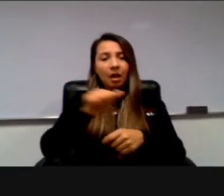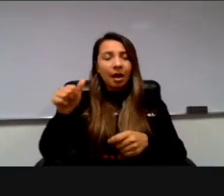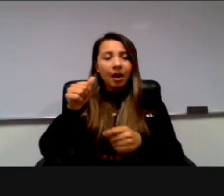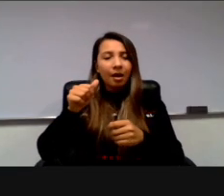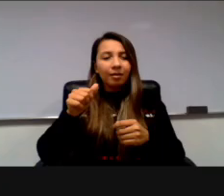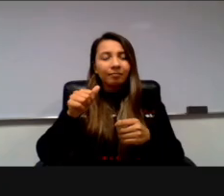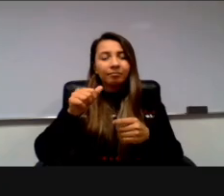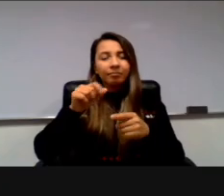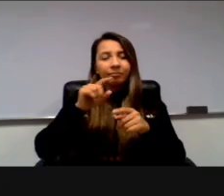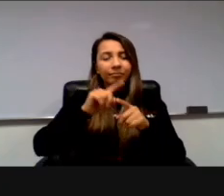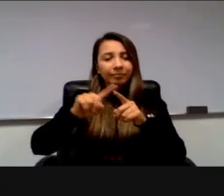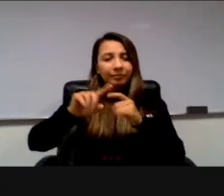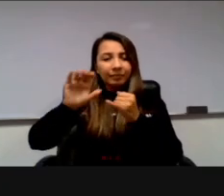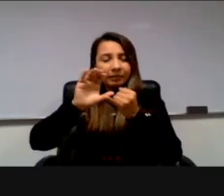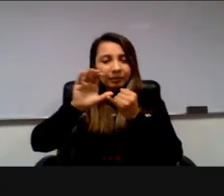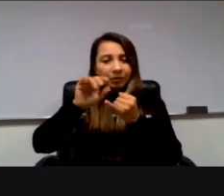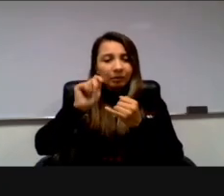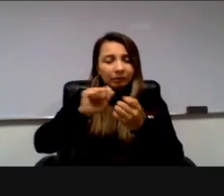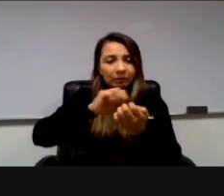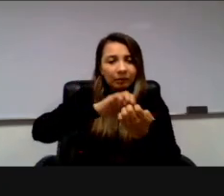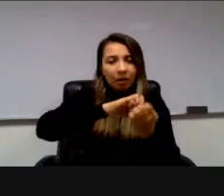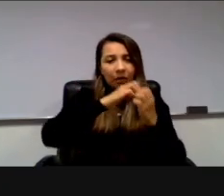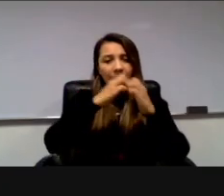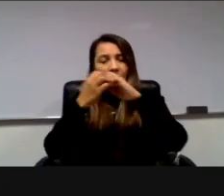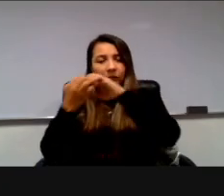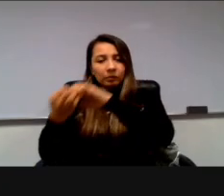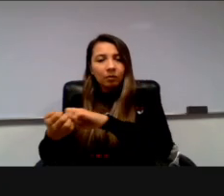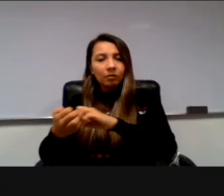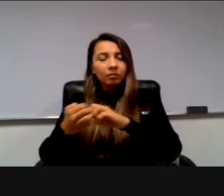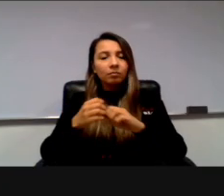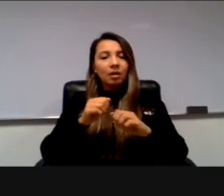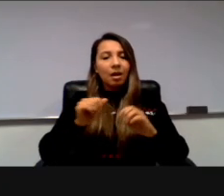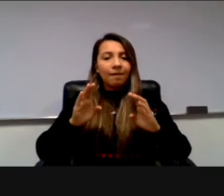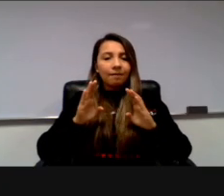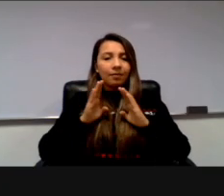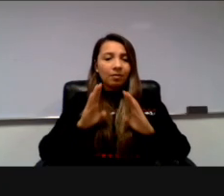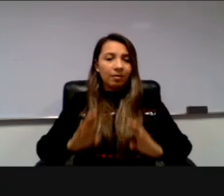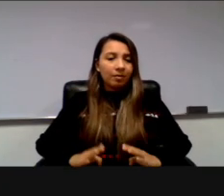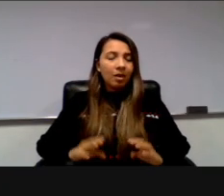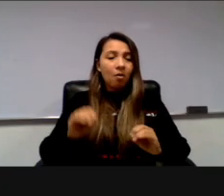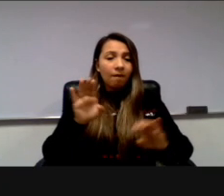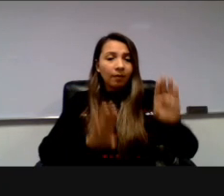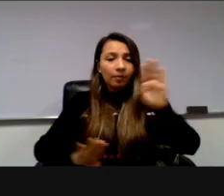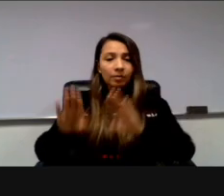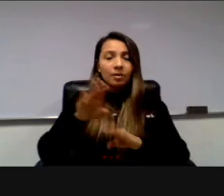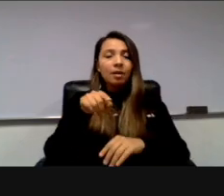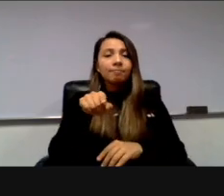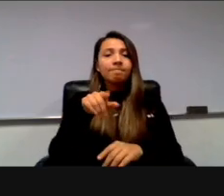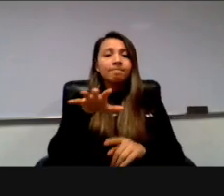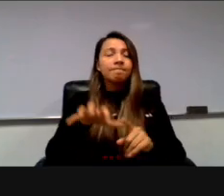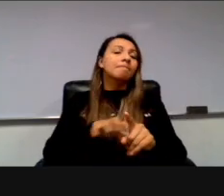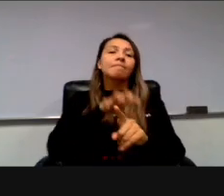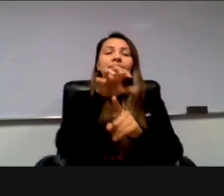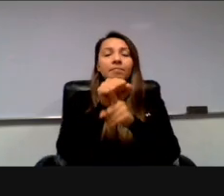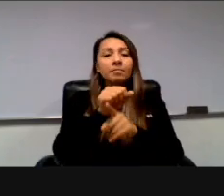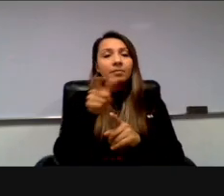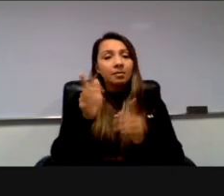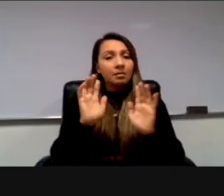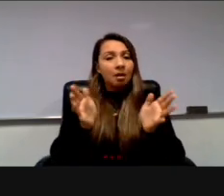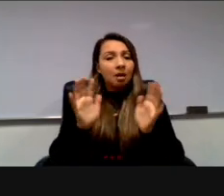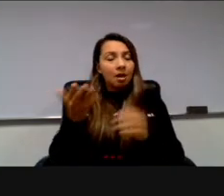Está interesado en el estudio de la evolución biológica. Entre sus logros principales se encuentra el haber demostrado